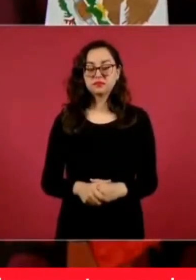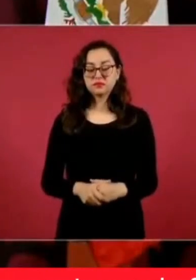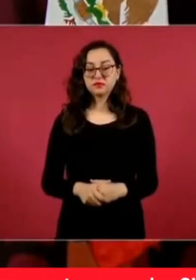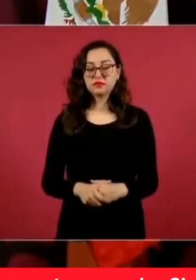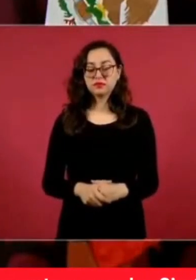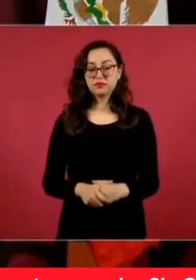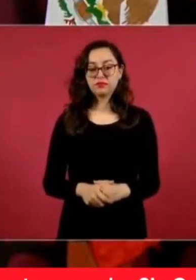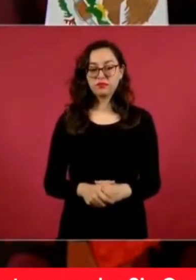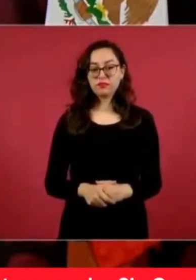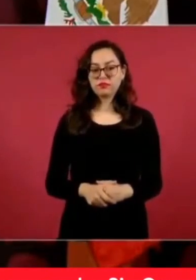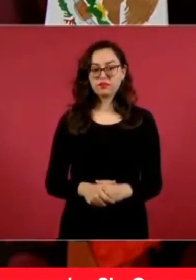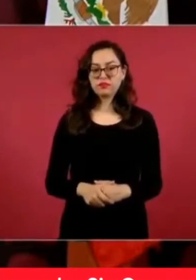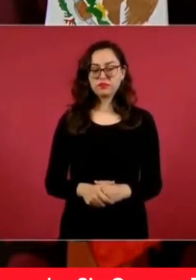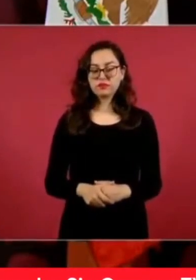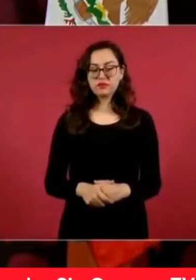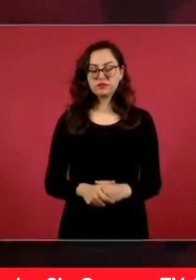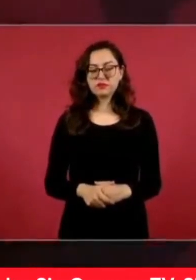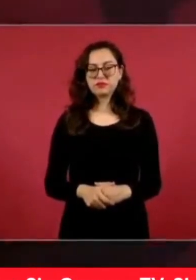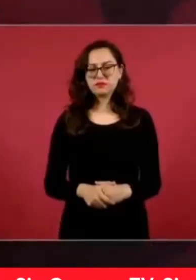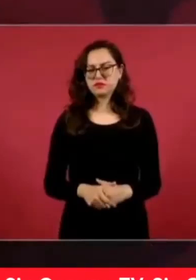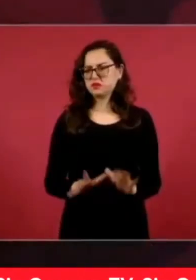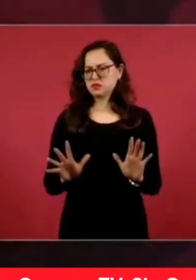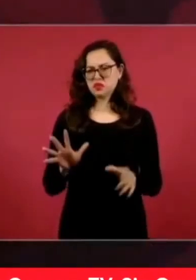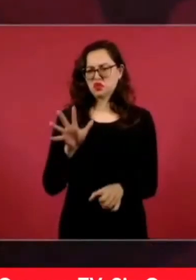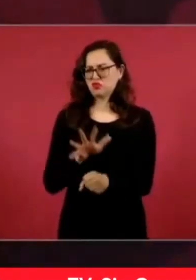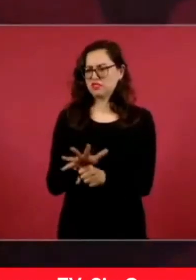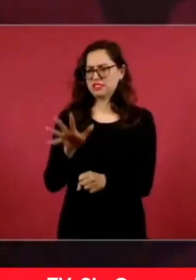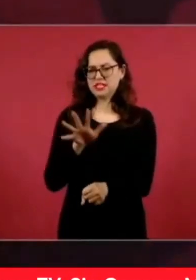Sí, y con lo que ya se había descubierto.